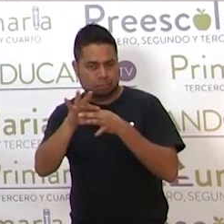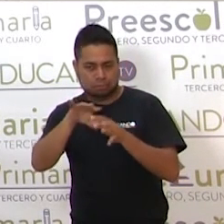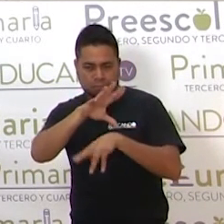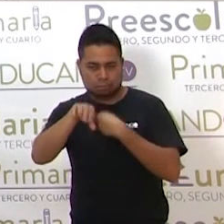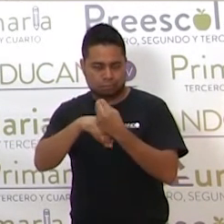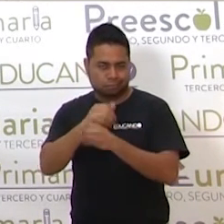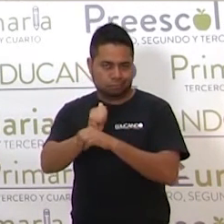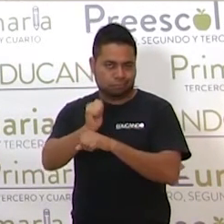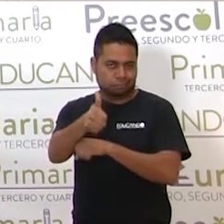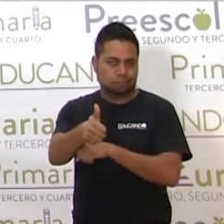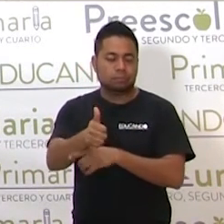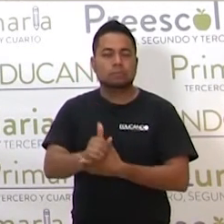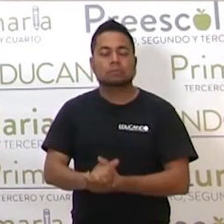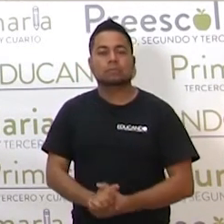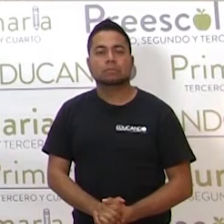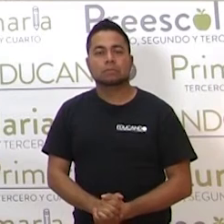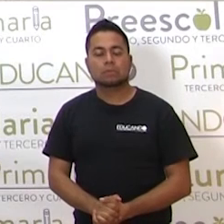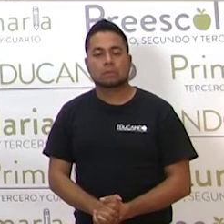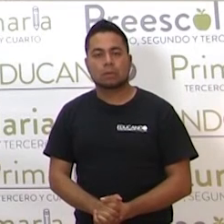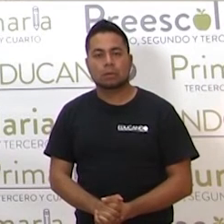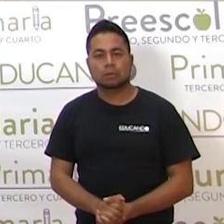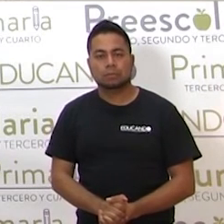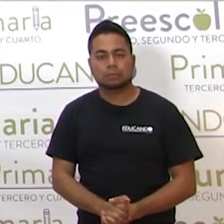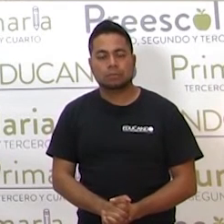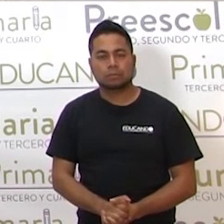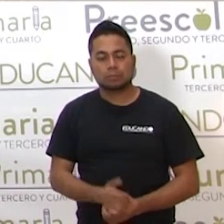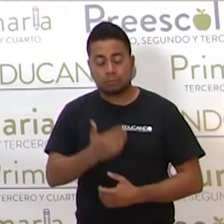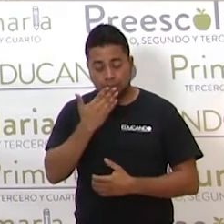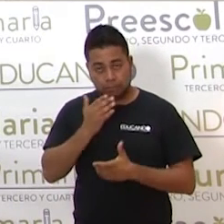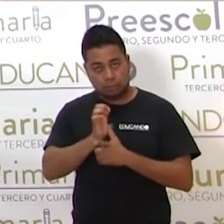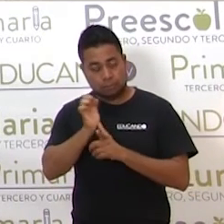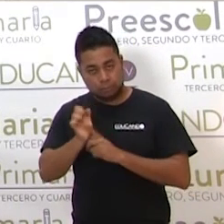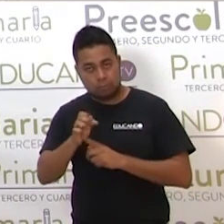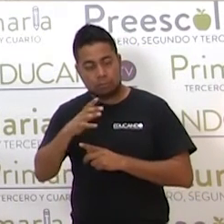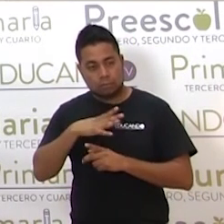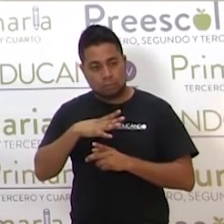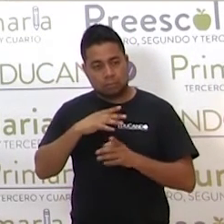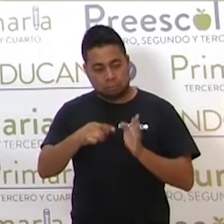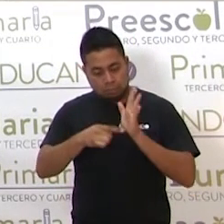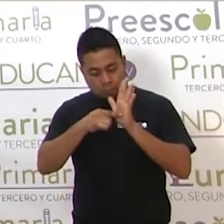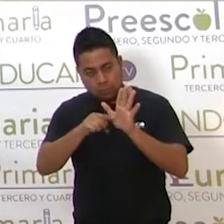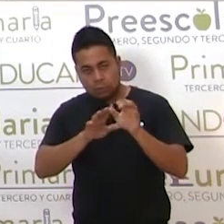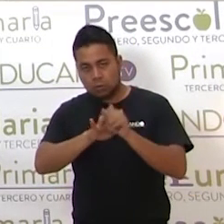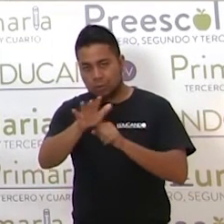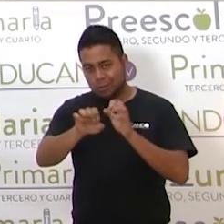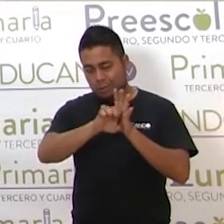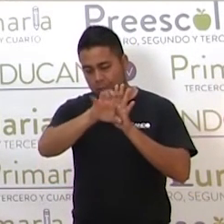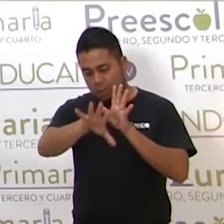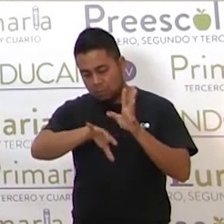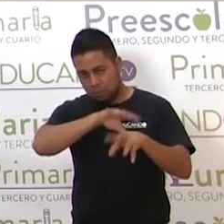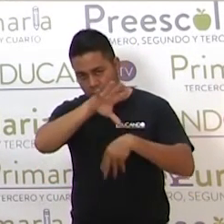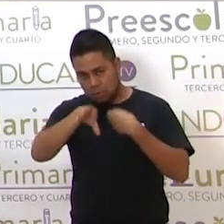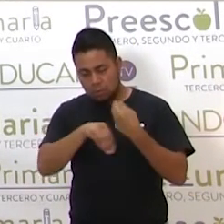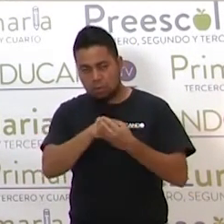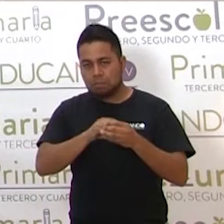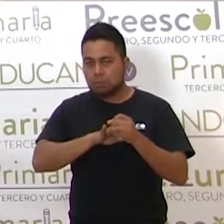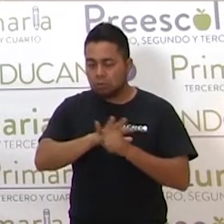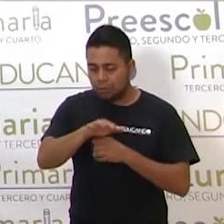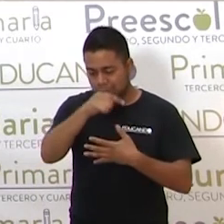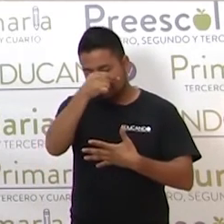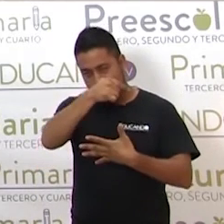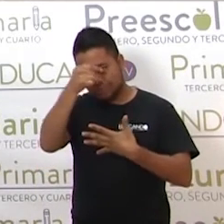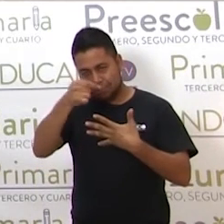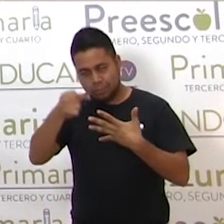bien, pues entonces ahora ya vimos ahora sí un ejemplo concreto de cuáles son los